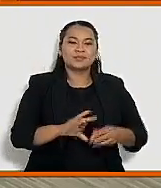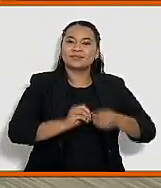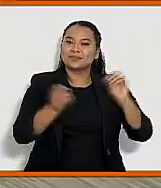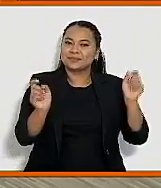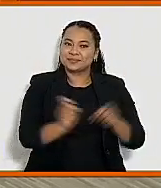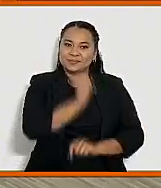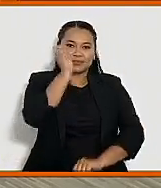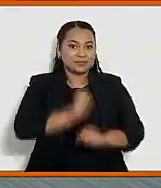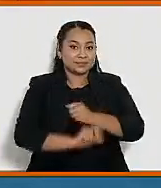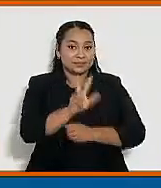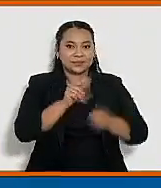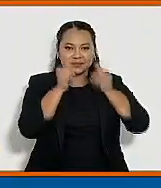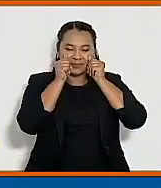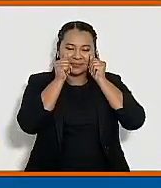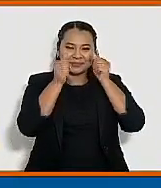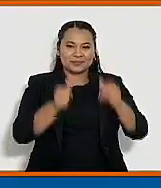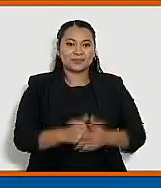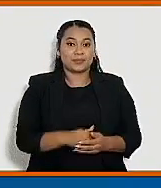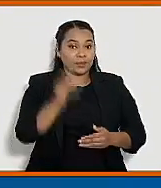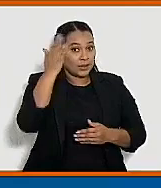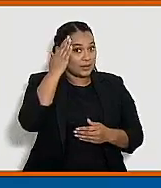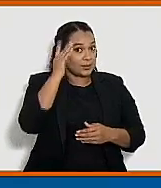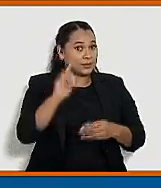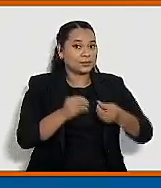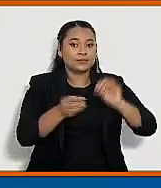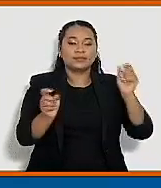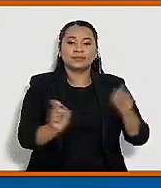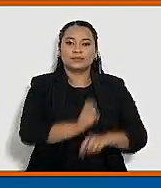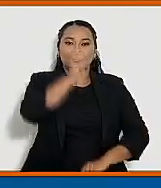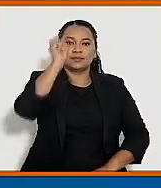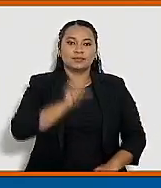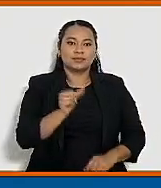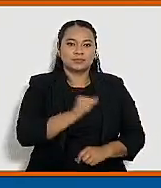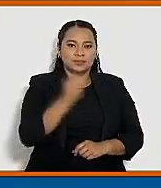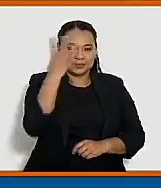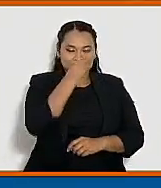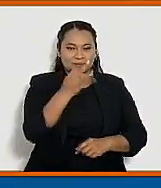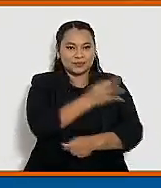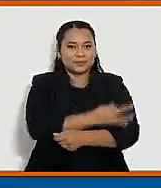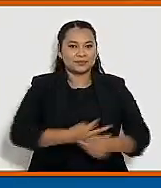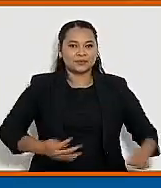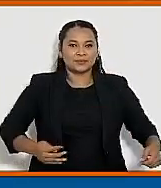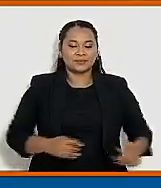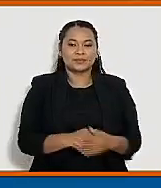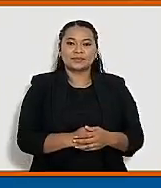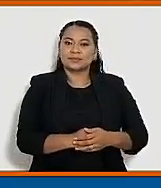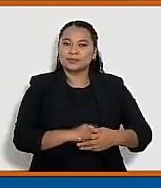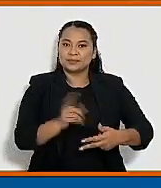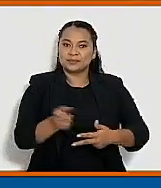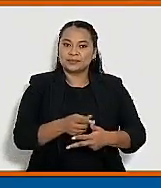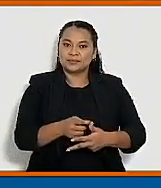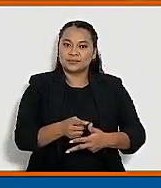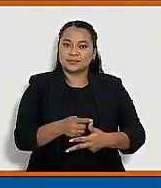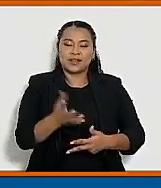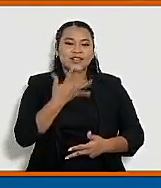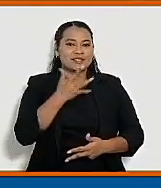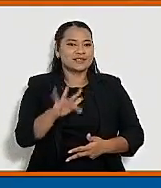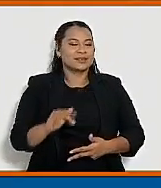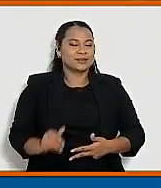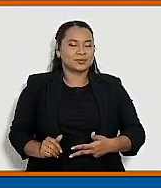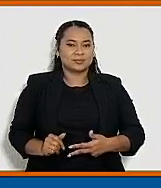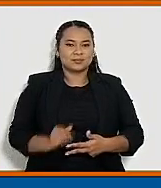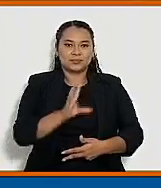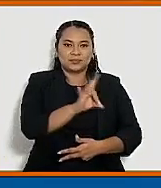Pega 3. Atentos, porque el primer número favorecido para esta hermosa tarde de lunes es... suerte, el